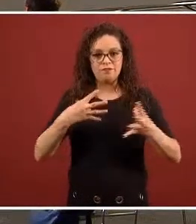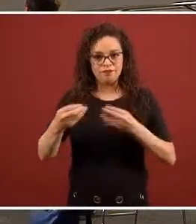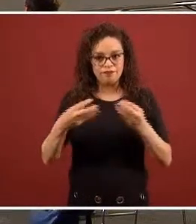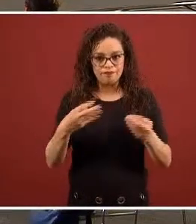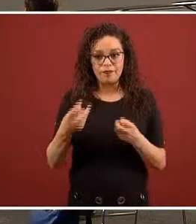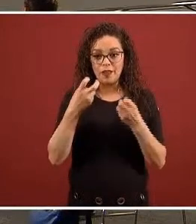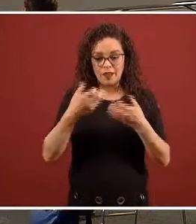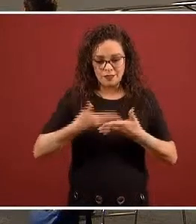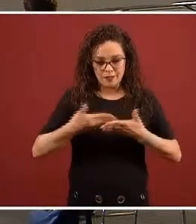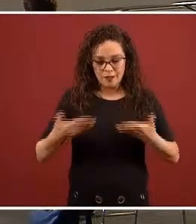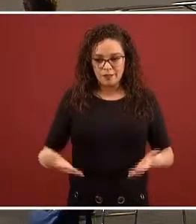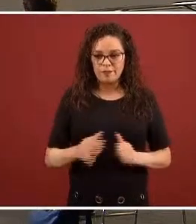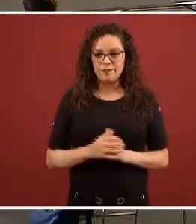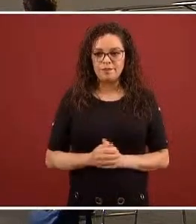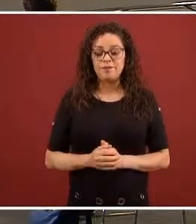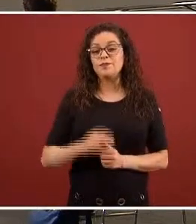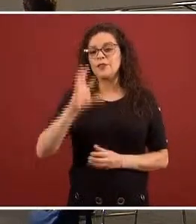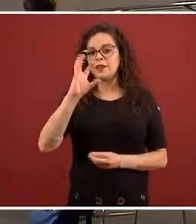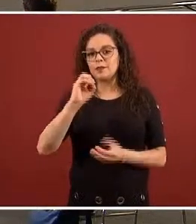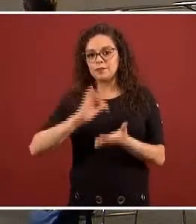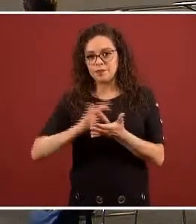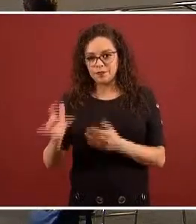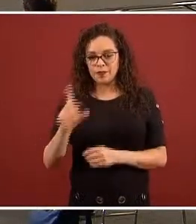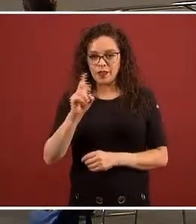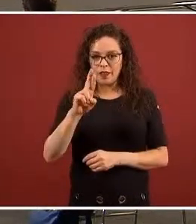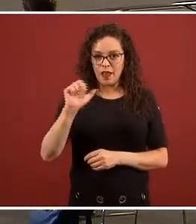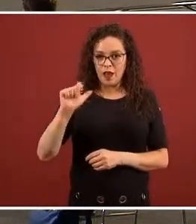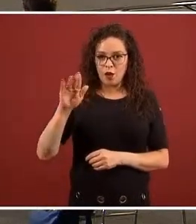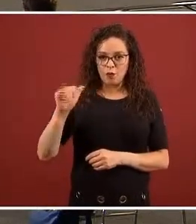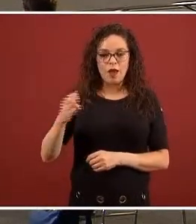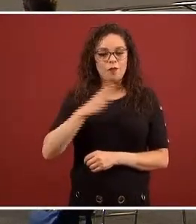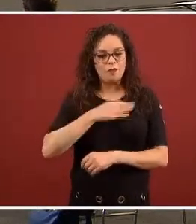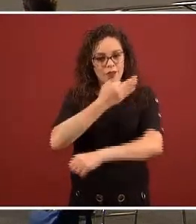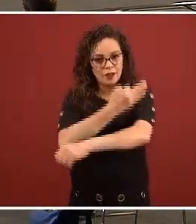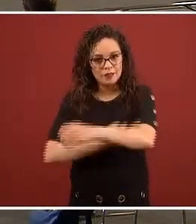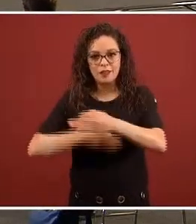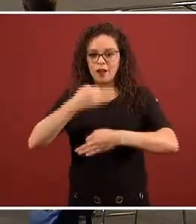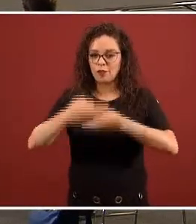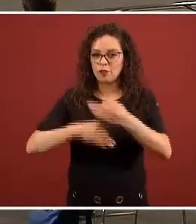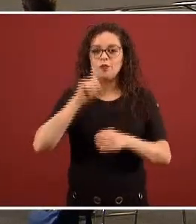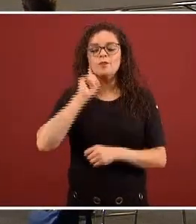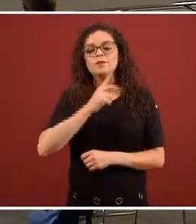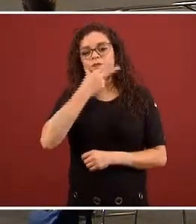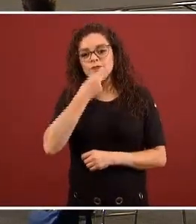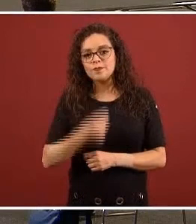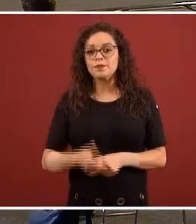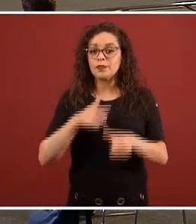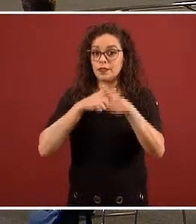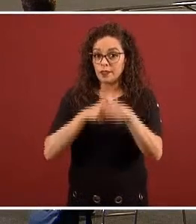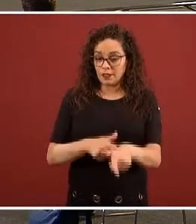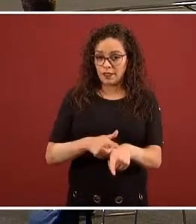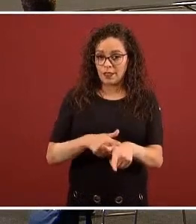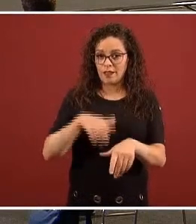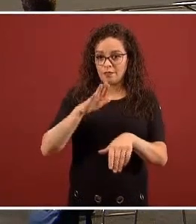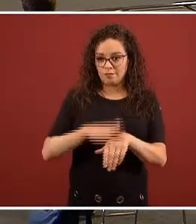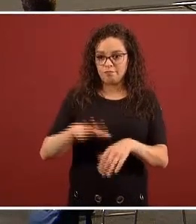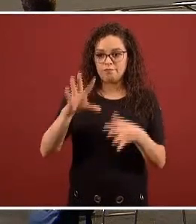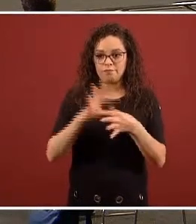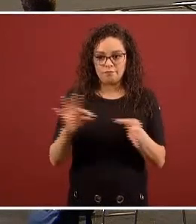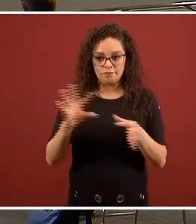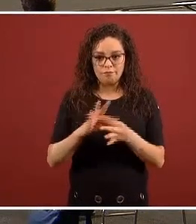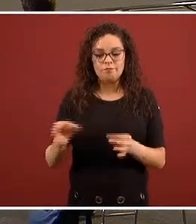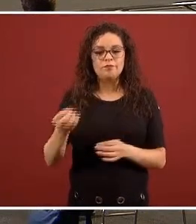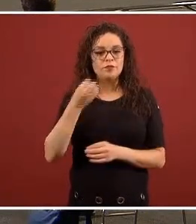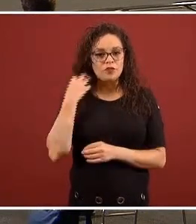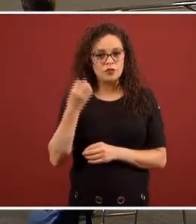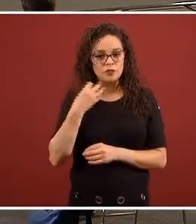de hoy. Muchas gracias, doctora Lomía. Muy buenas tardes todas y todos. Continuamos con la sesión y ahora